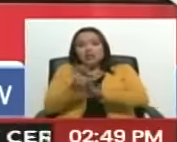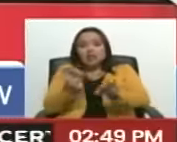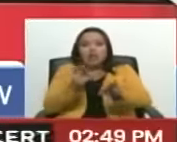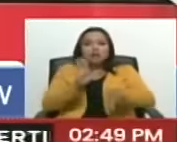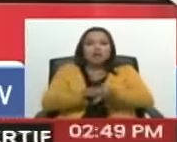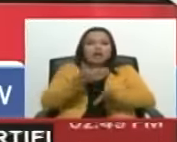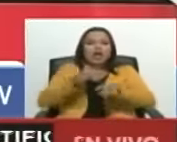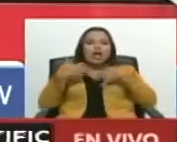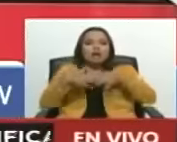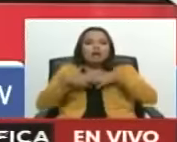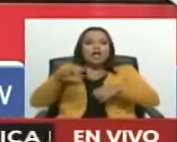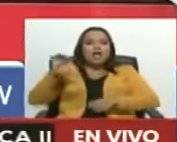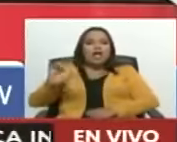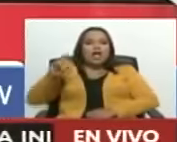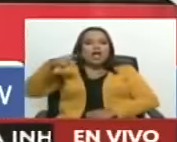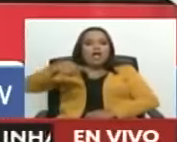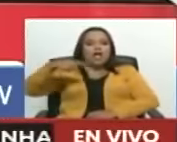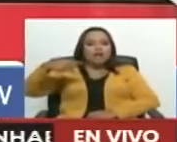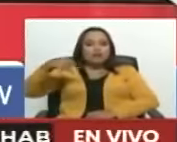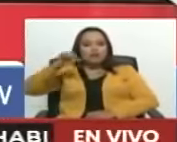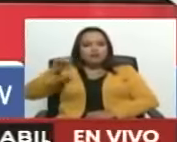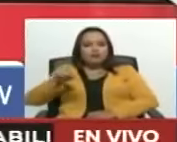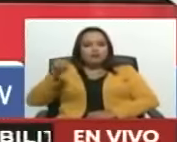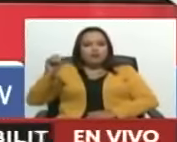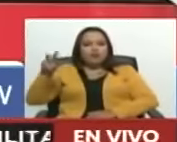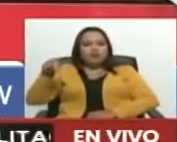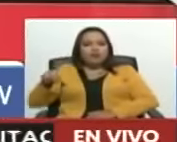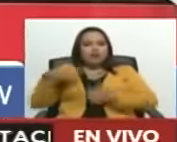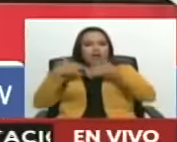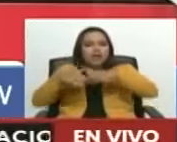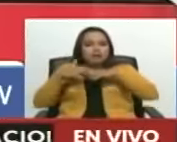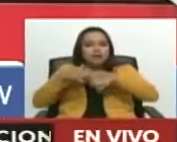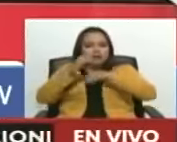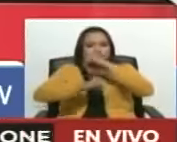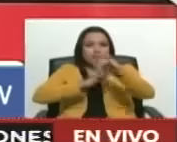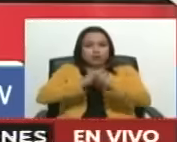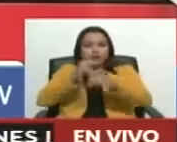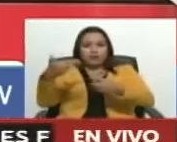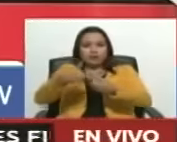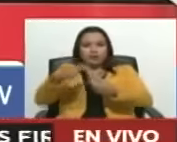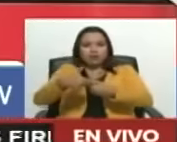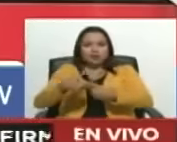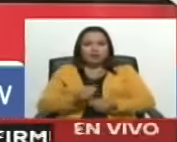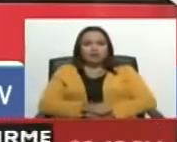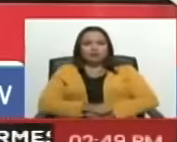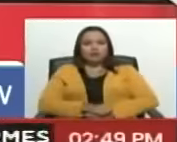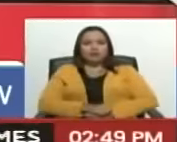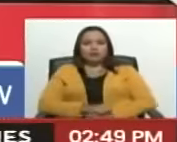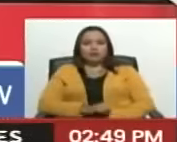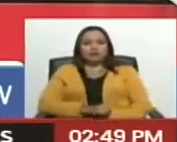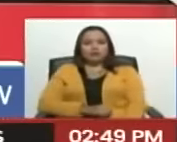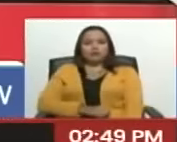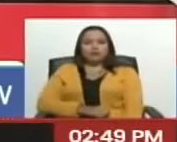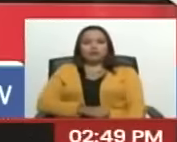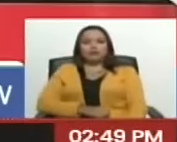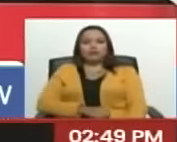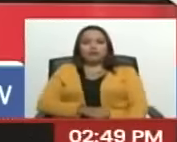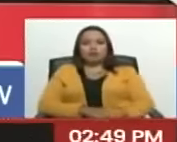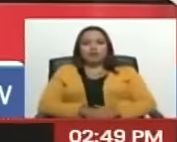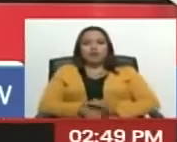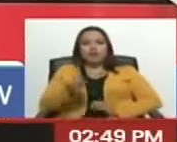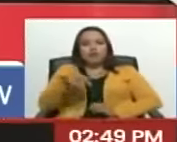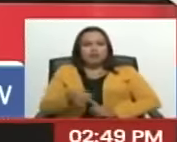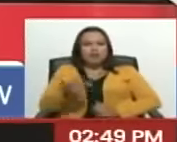están las transnacionales petroleras, que son empresas de sus amos, de su jefe. Simulacro electoral el